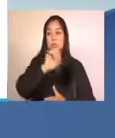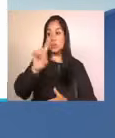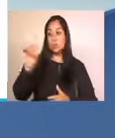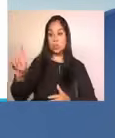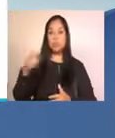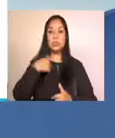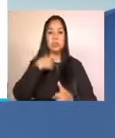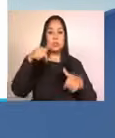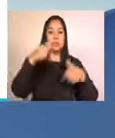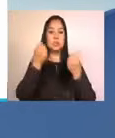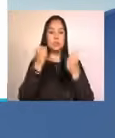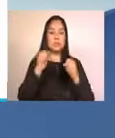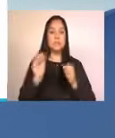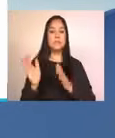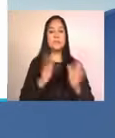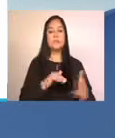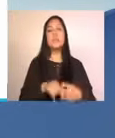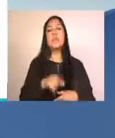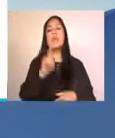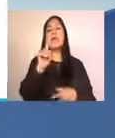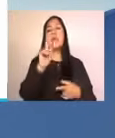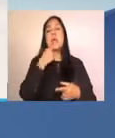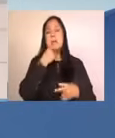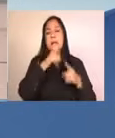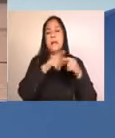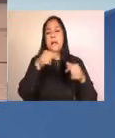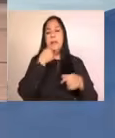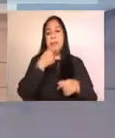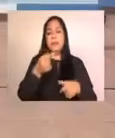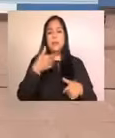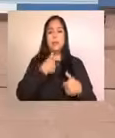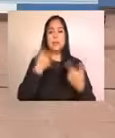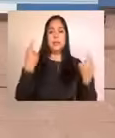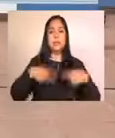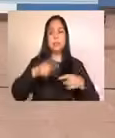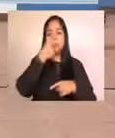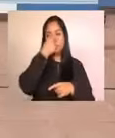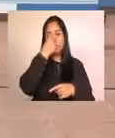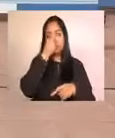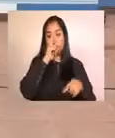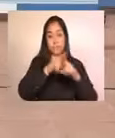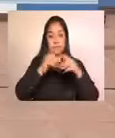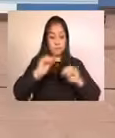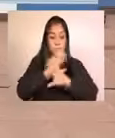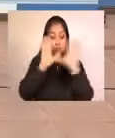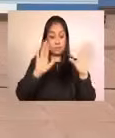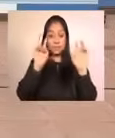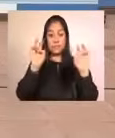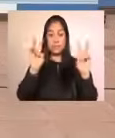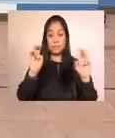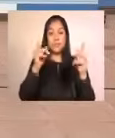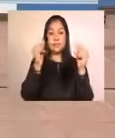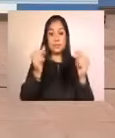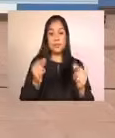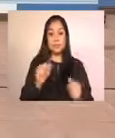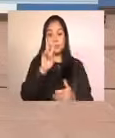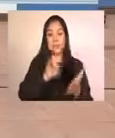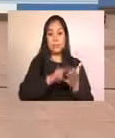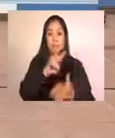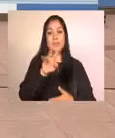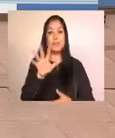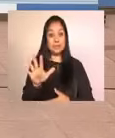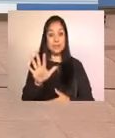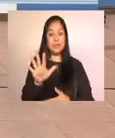respecto. Una primera idea respecto a las medidas anticorrupción y de transparencia respecto al presupuesto 2025